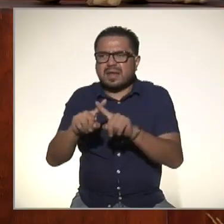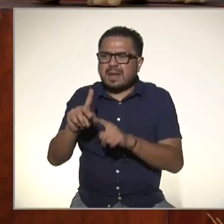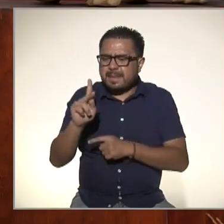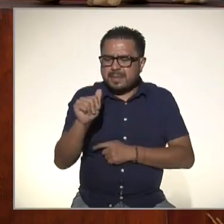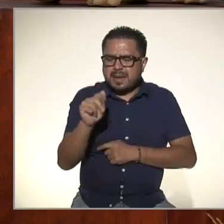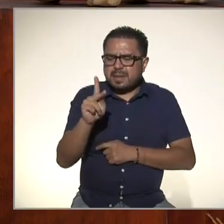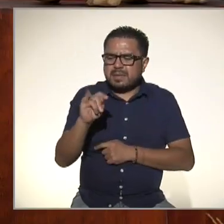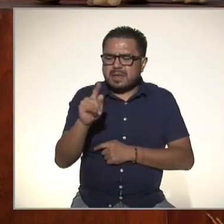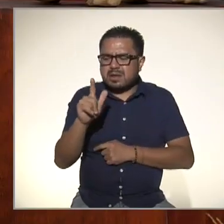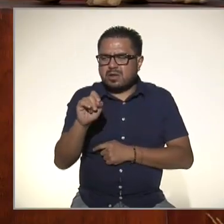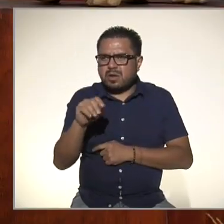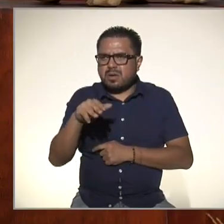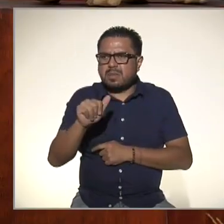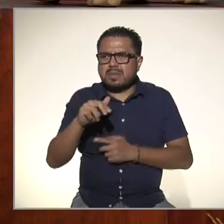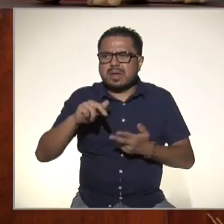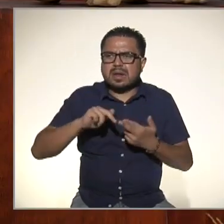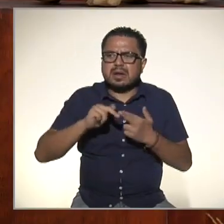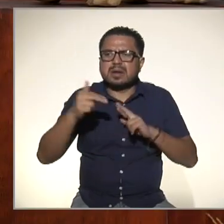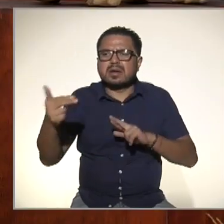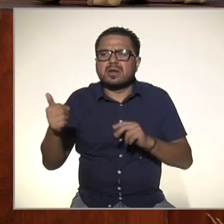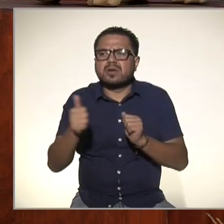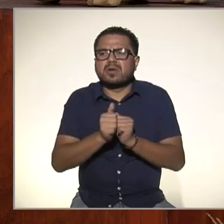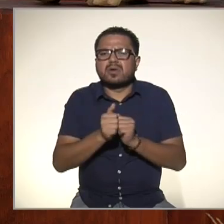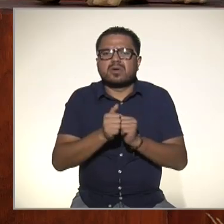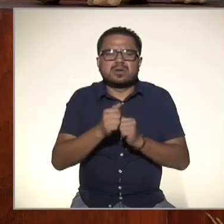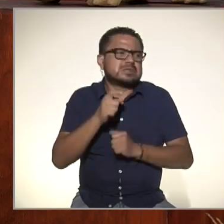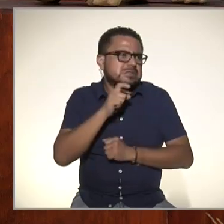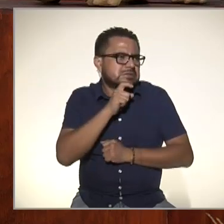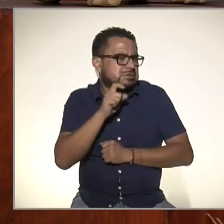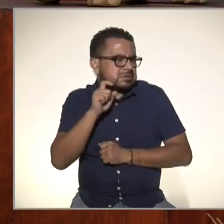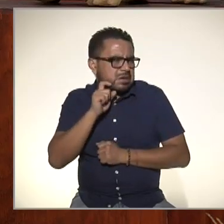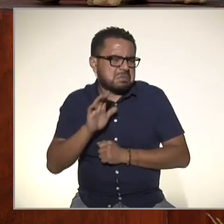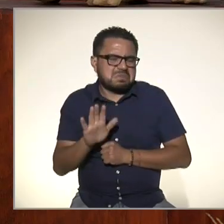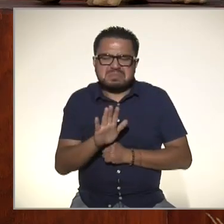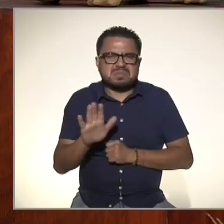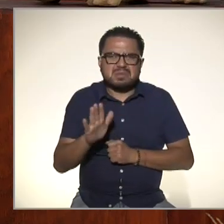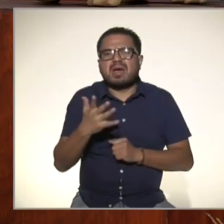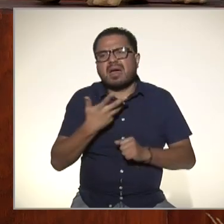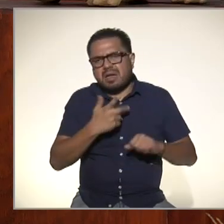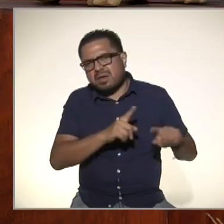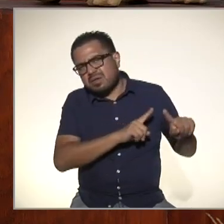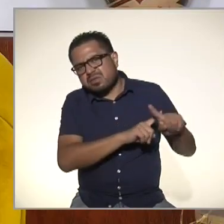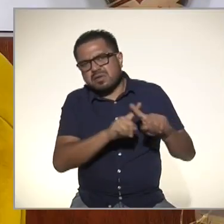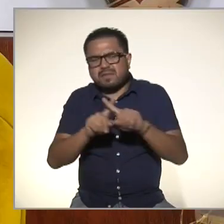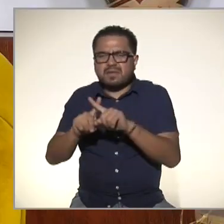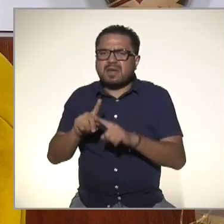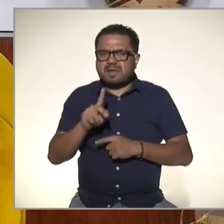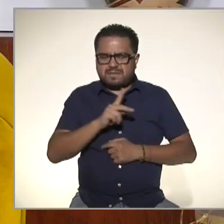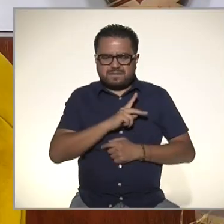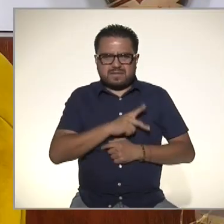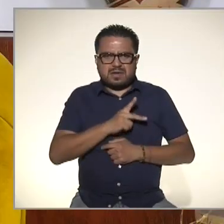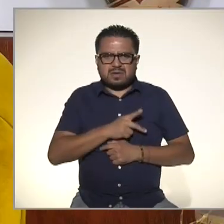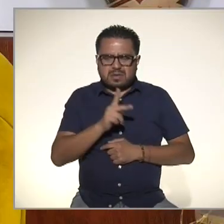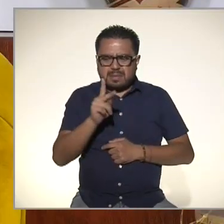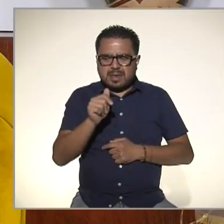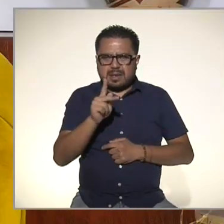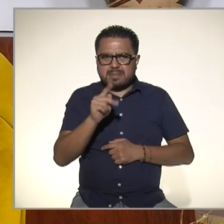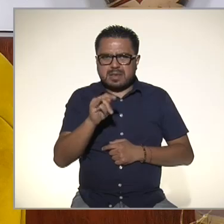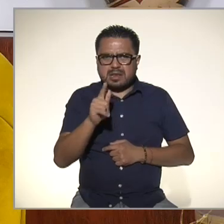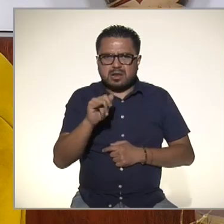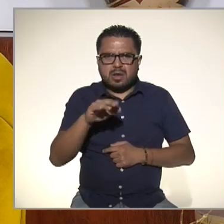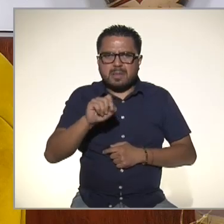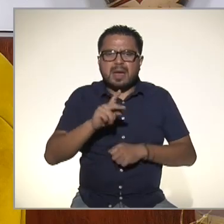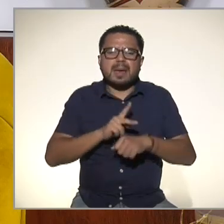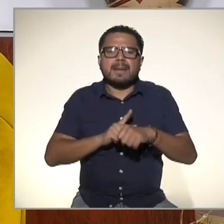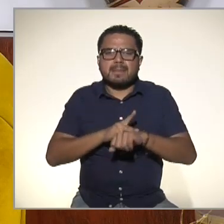papiloma humano están relacionados con sexo. Exactamente. Exacto. Hay diferentes tipos del virus de papiloma y este es el que afecta a la piel.